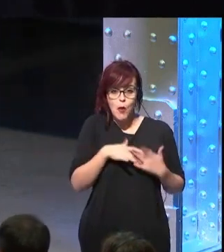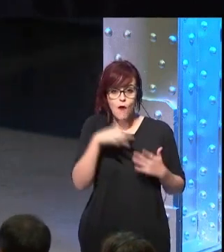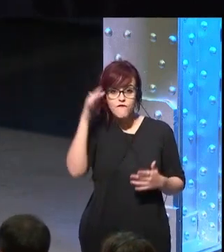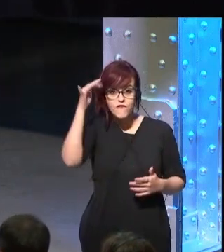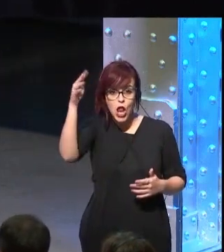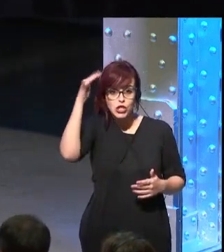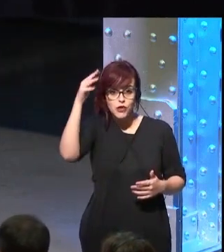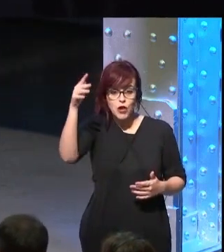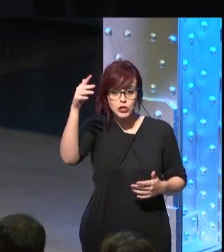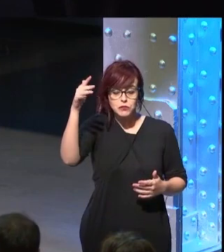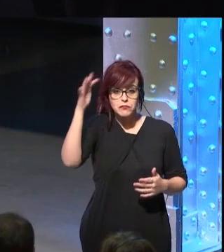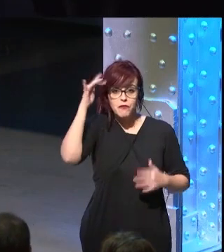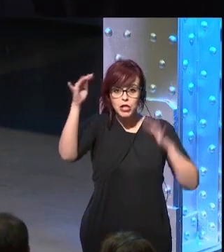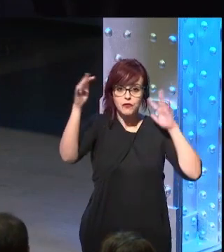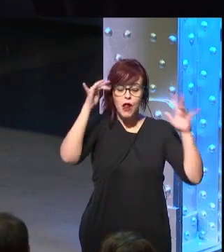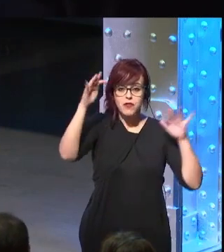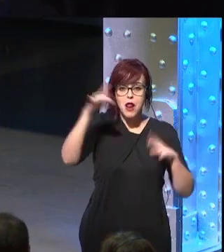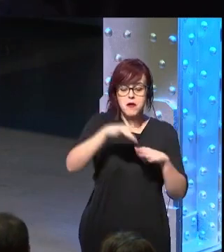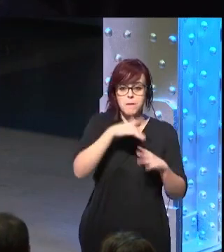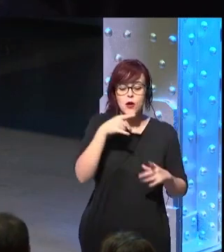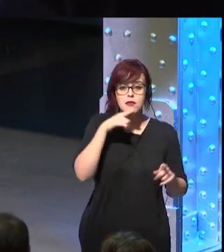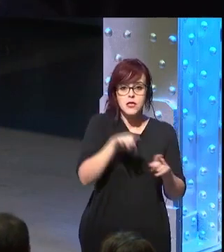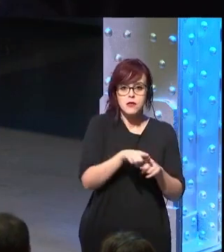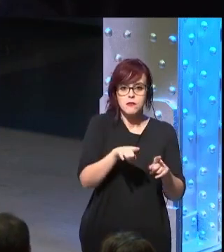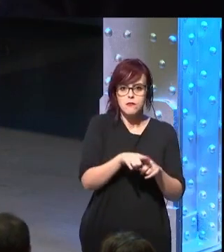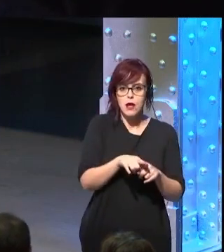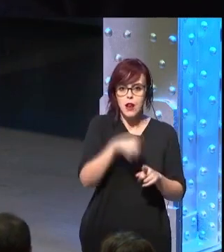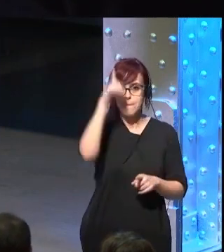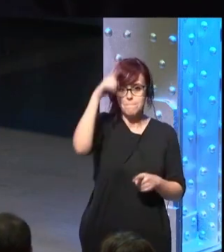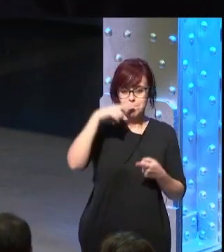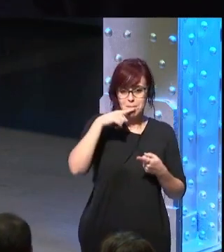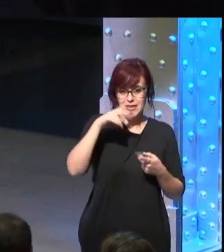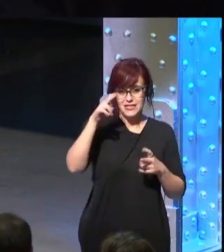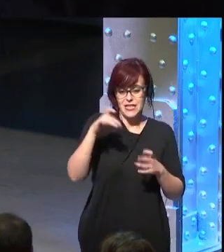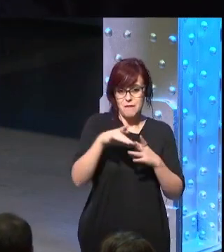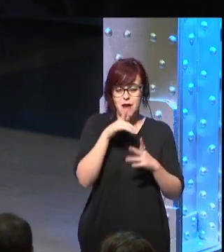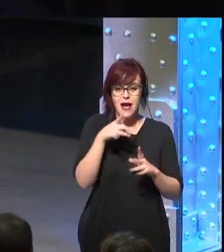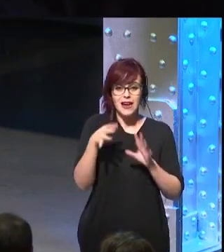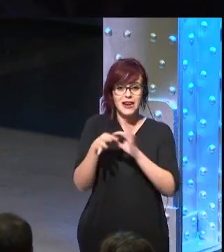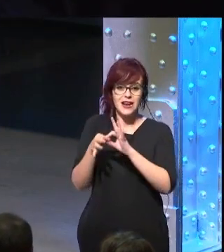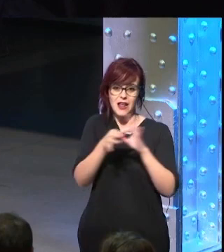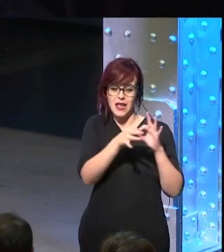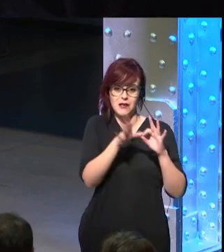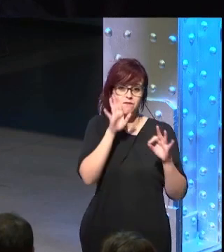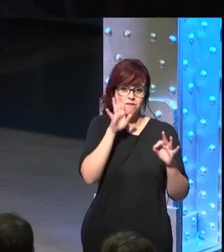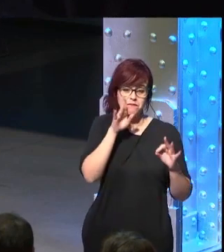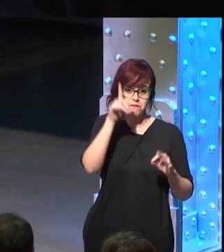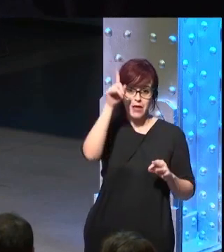filósofos, que un poco mesiánico realmente, están atravesados por una corriente